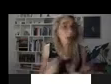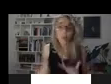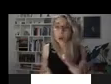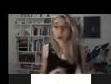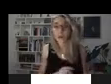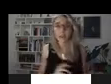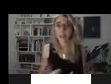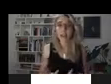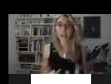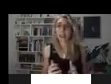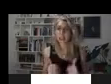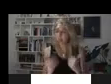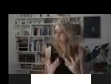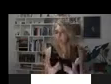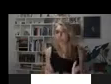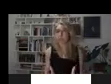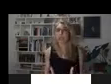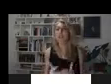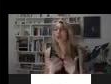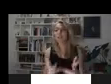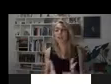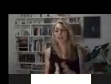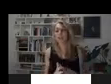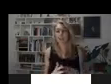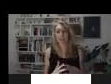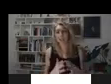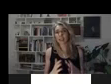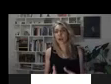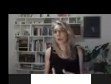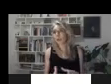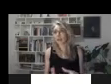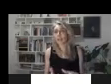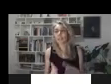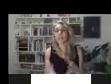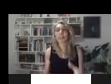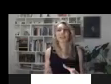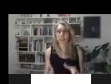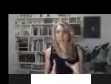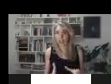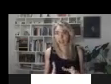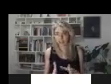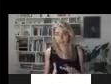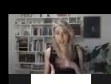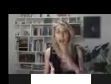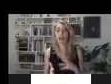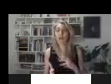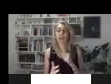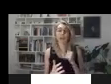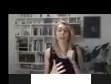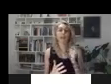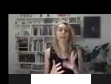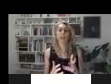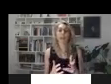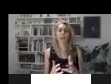el valor de alguna obra y tal, es normal que esa obra esté expresada en reales. Y a la